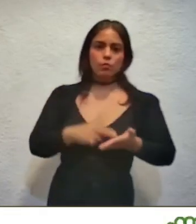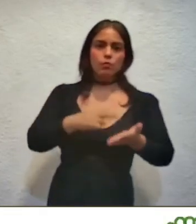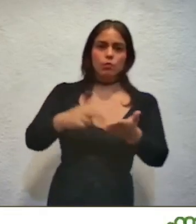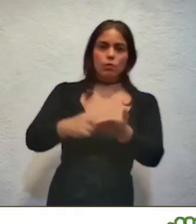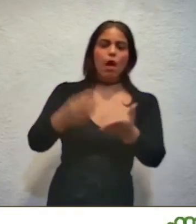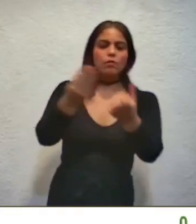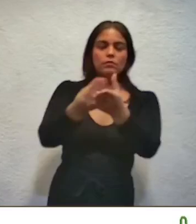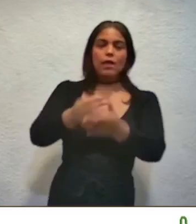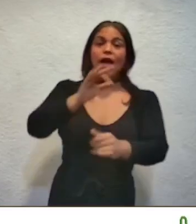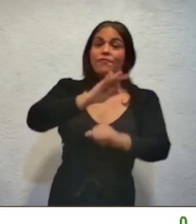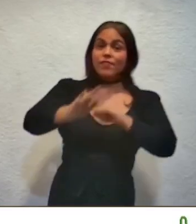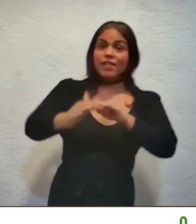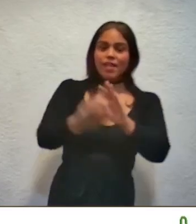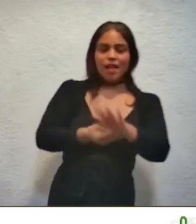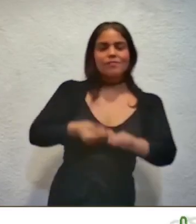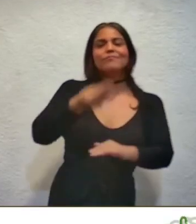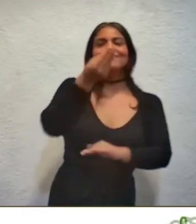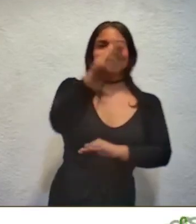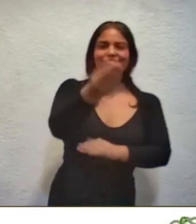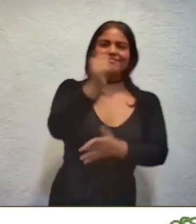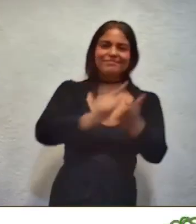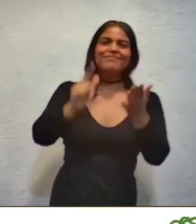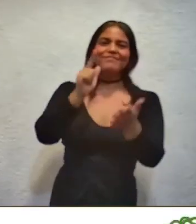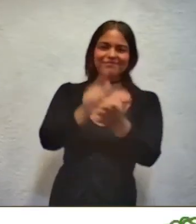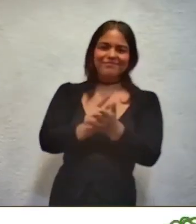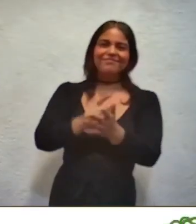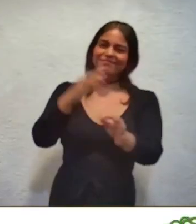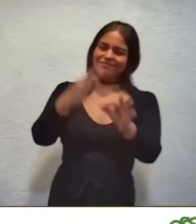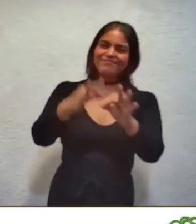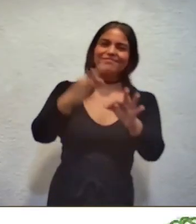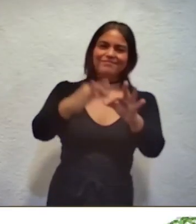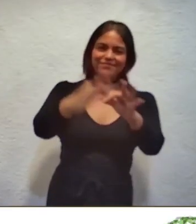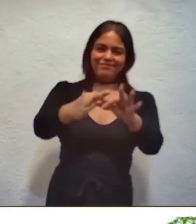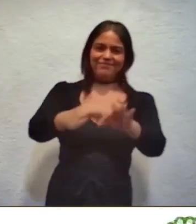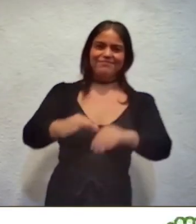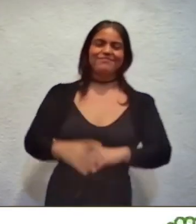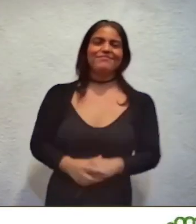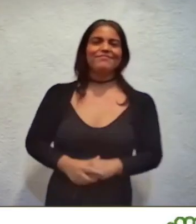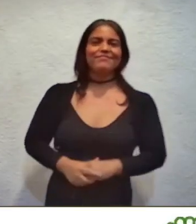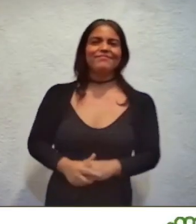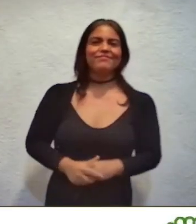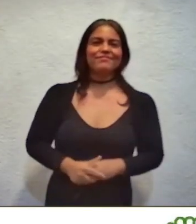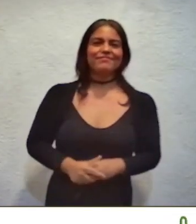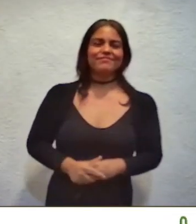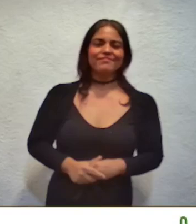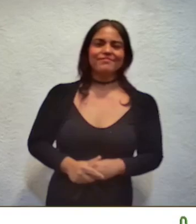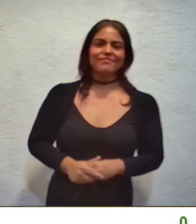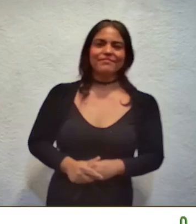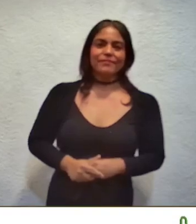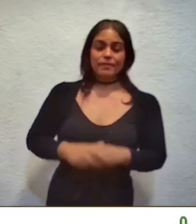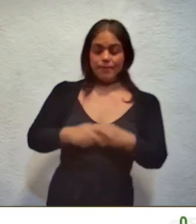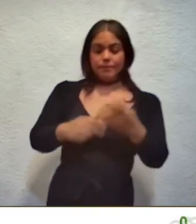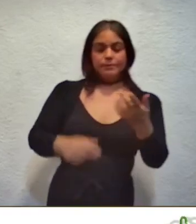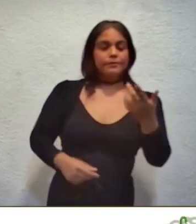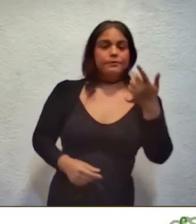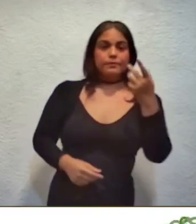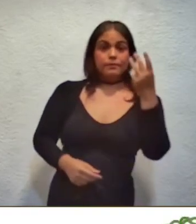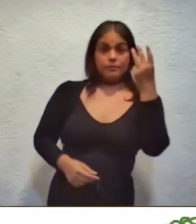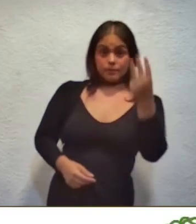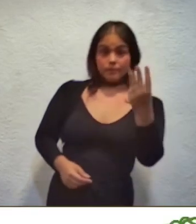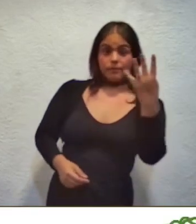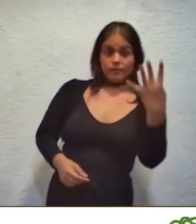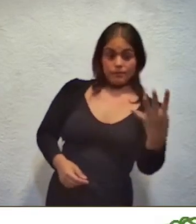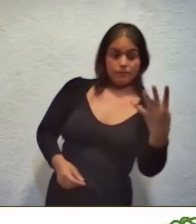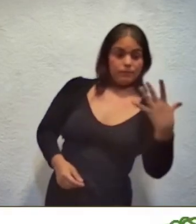la conclusión de la presente sesión y notifíquese conforme a derecho corresponda. Los últimos asuntos, tercero, cuarto,